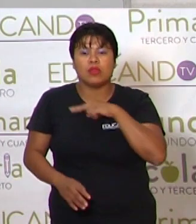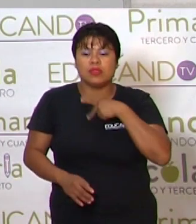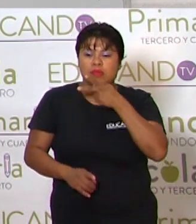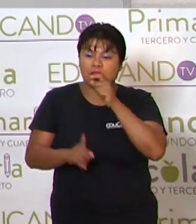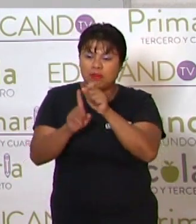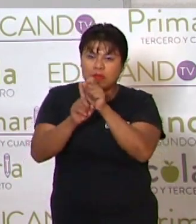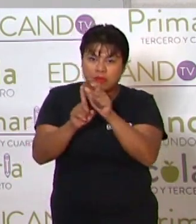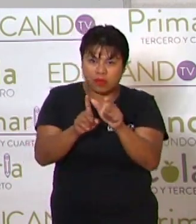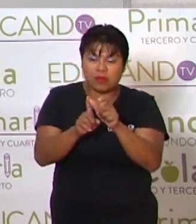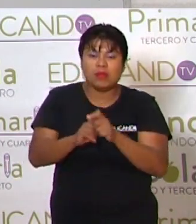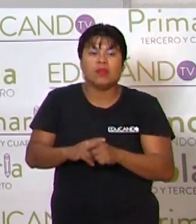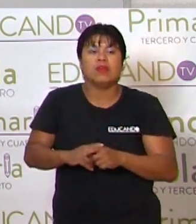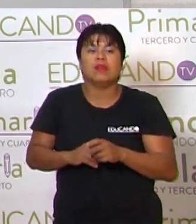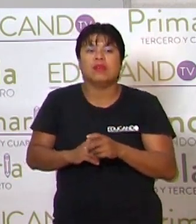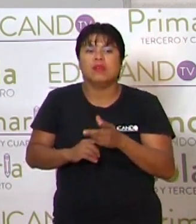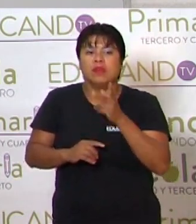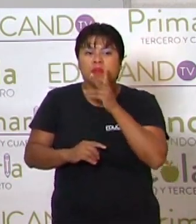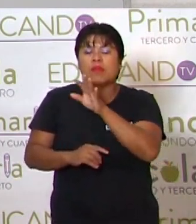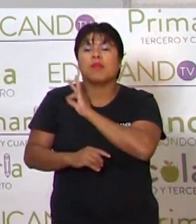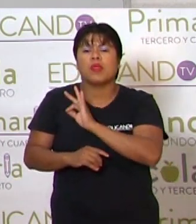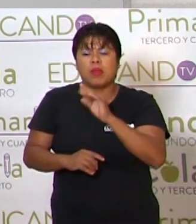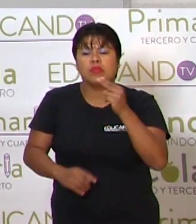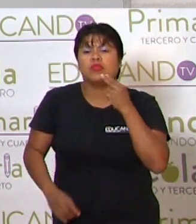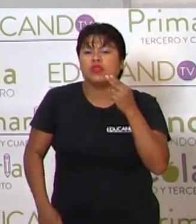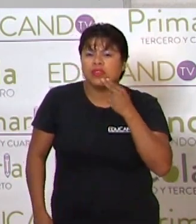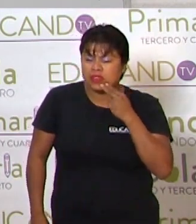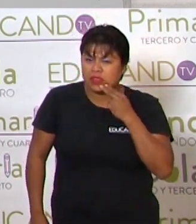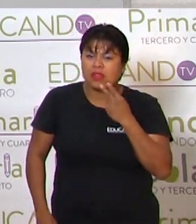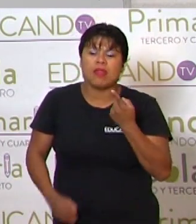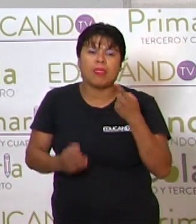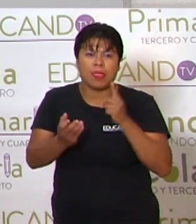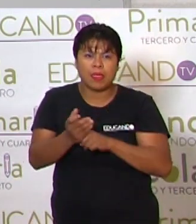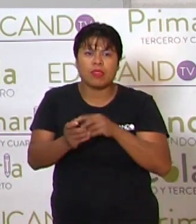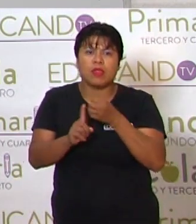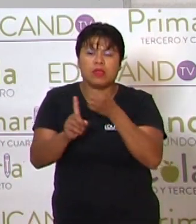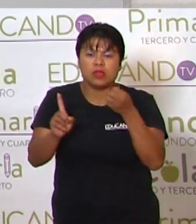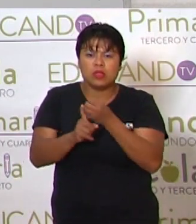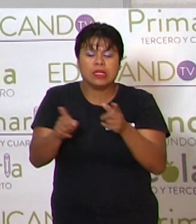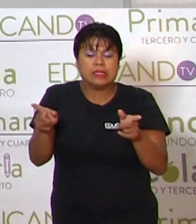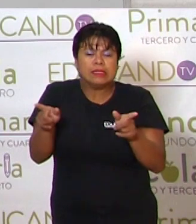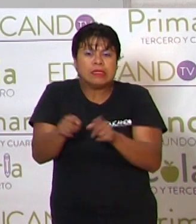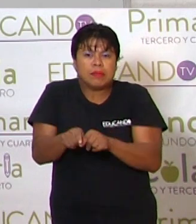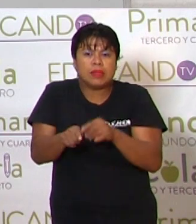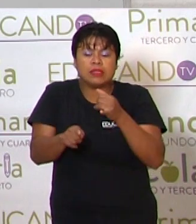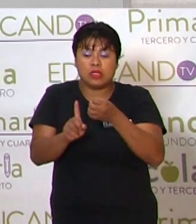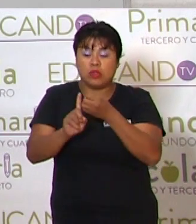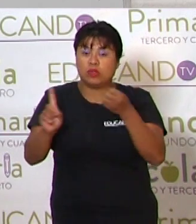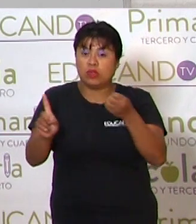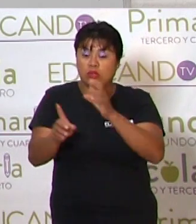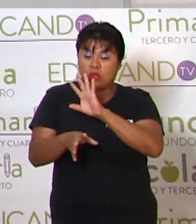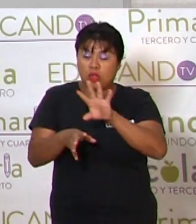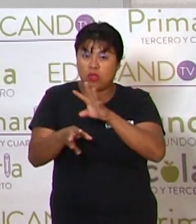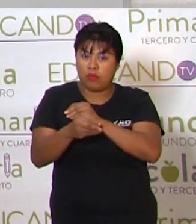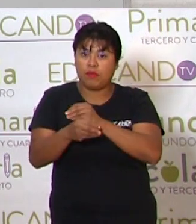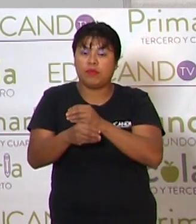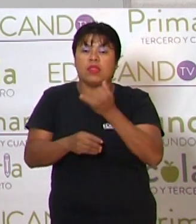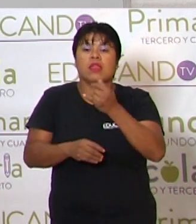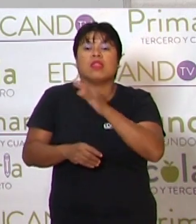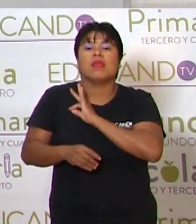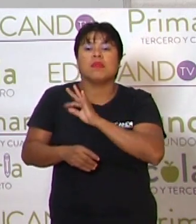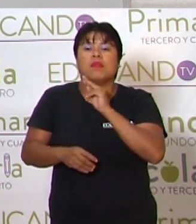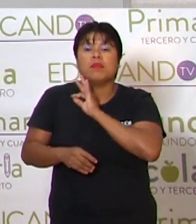frases preposicionales, podamos utilizarlas dentro de las oraciones simples y nuestras oraciones compuestas y